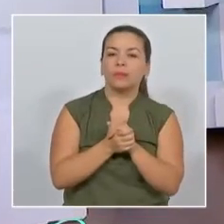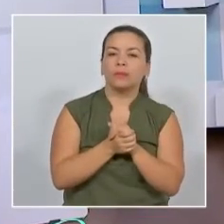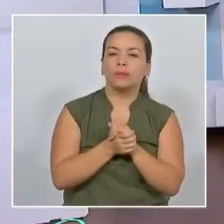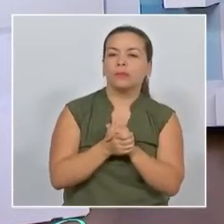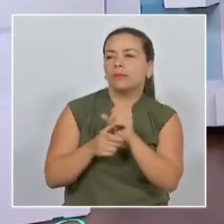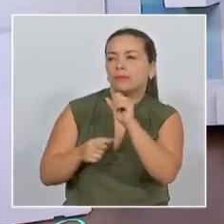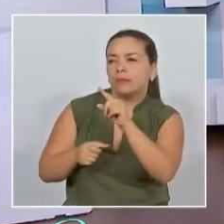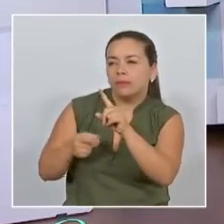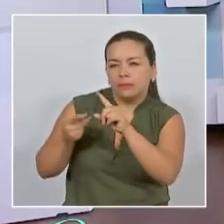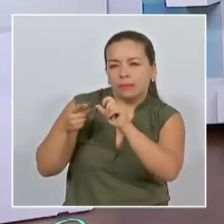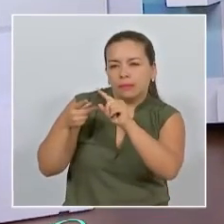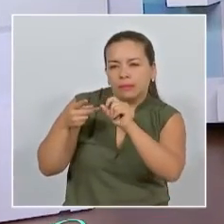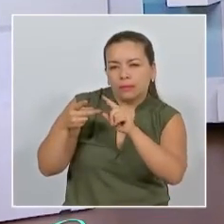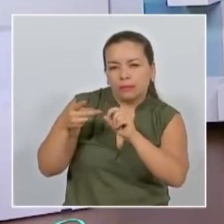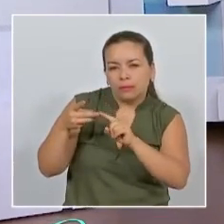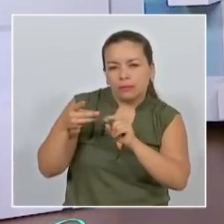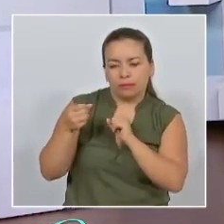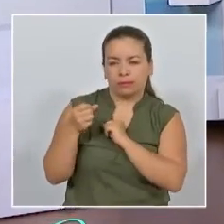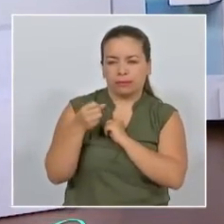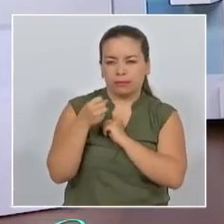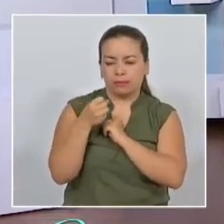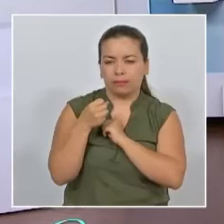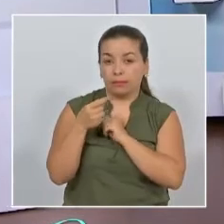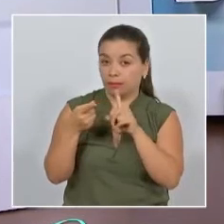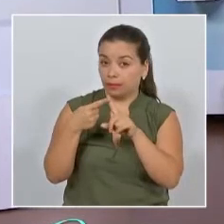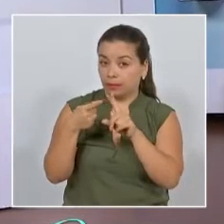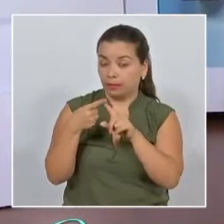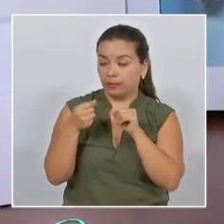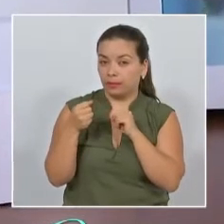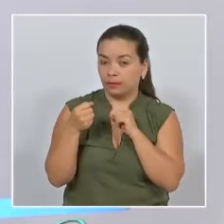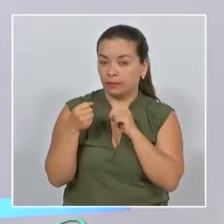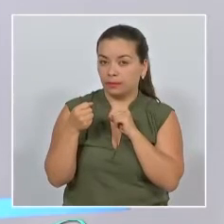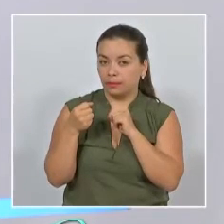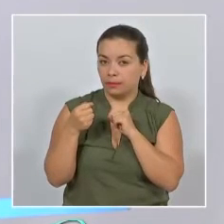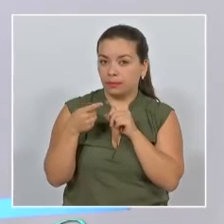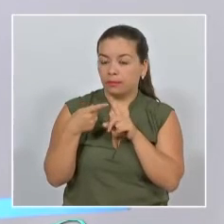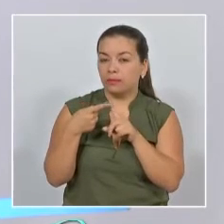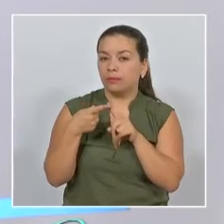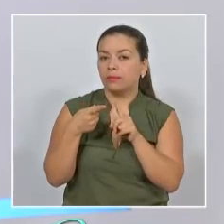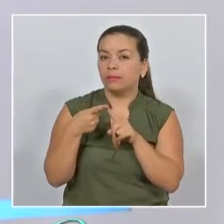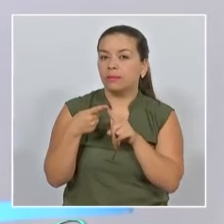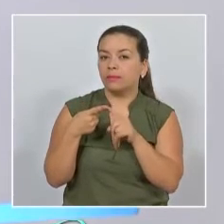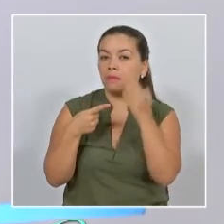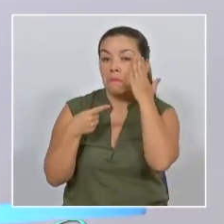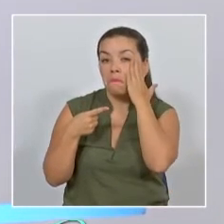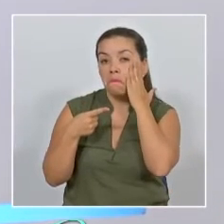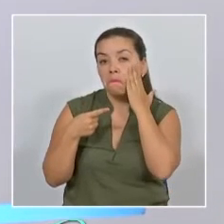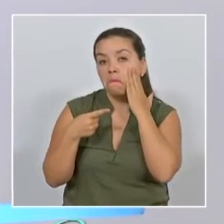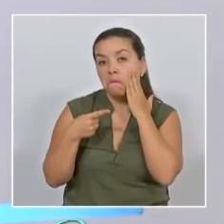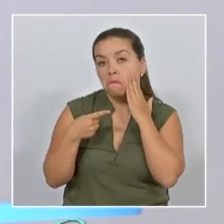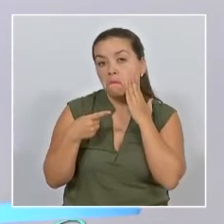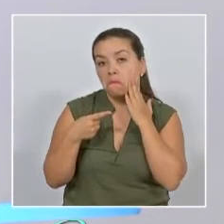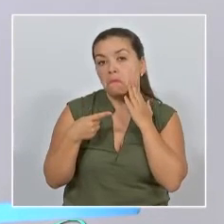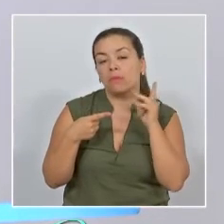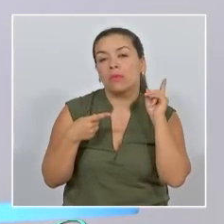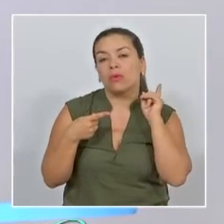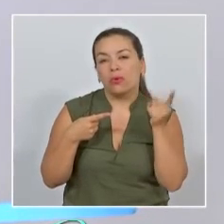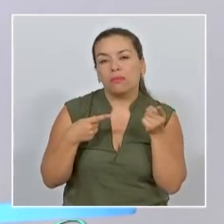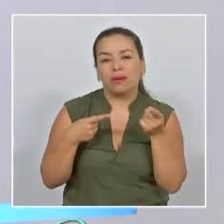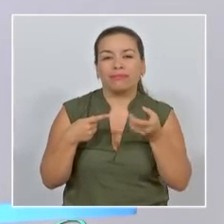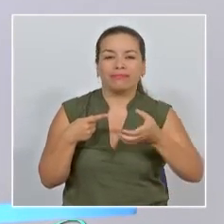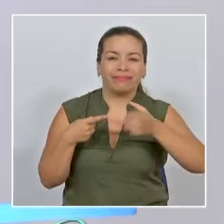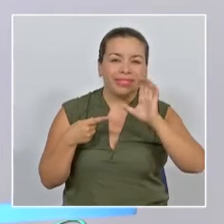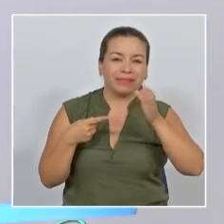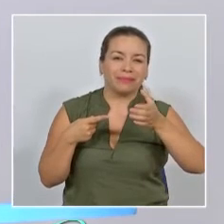tengo tres preguntitas, doctor Rojas. Sí. La primera es anemia debido al consumo permanente